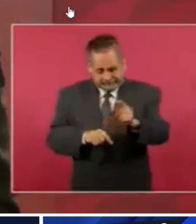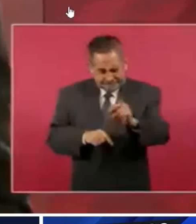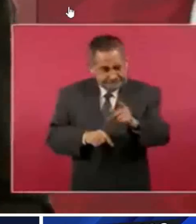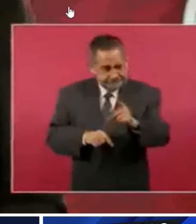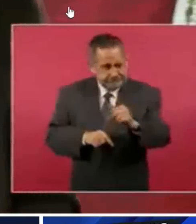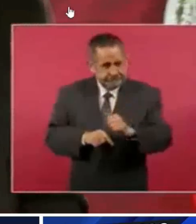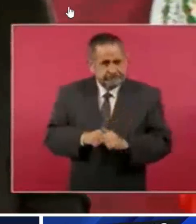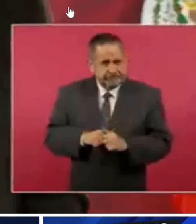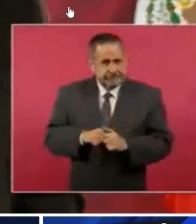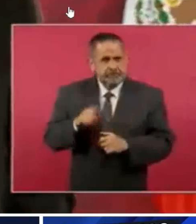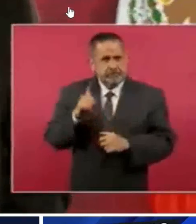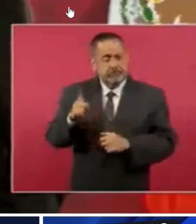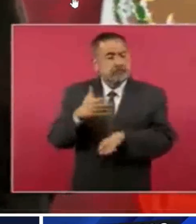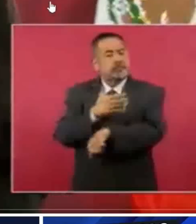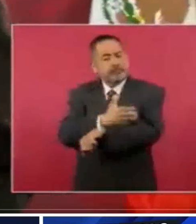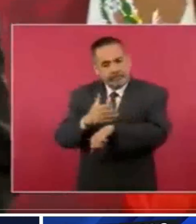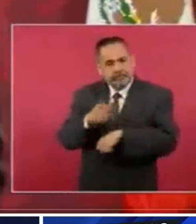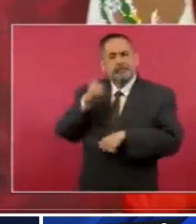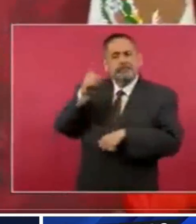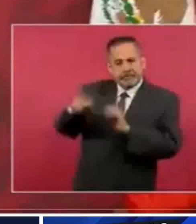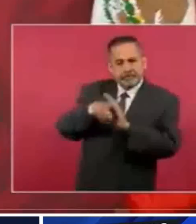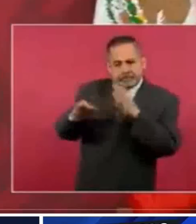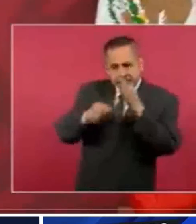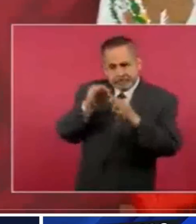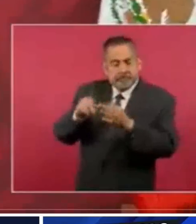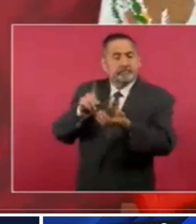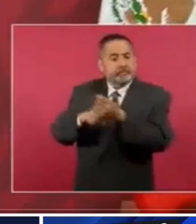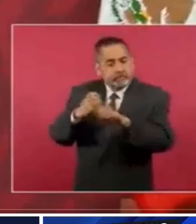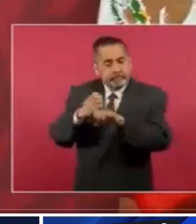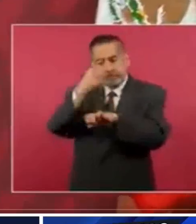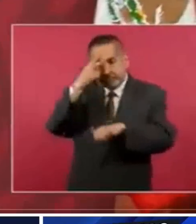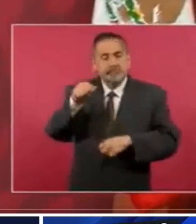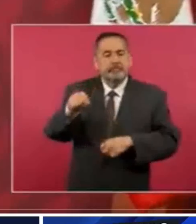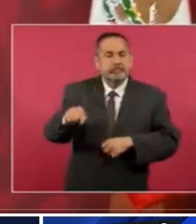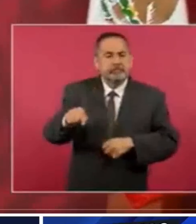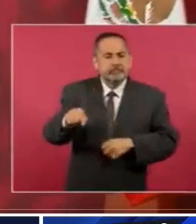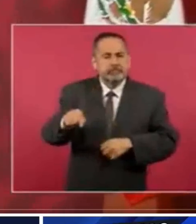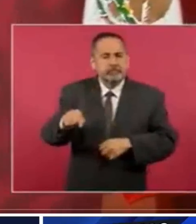un colega periodista del Estado de México.